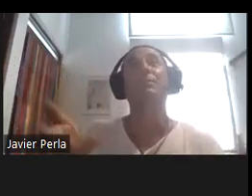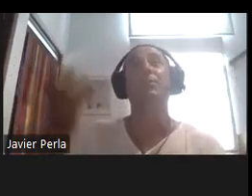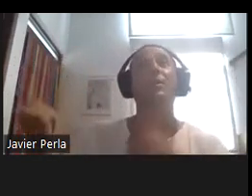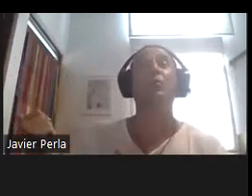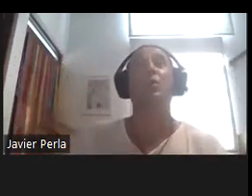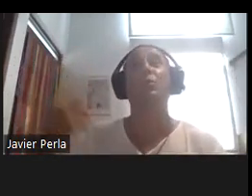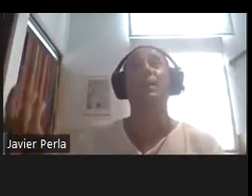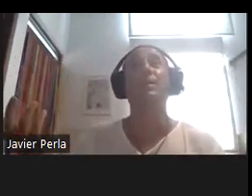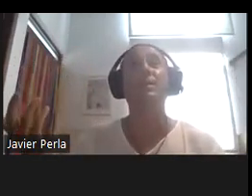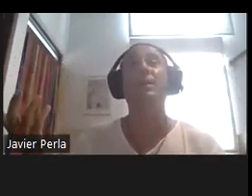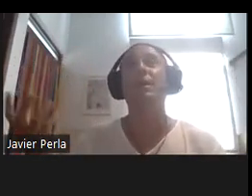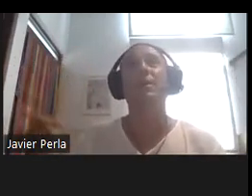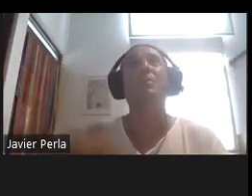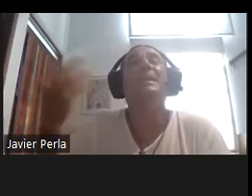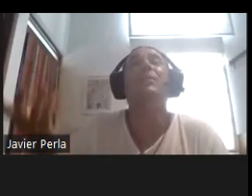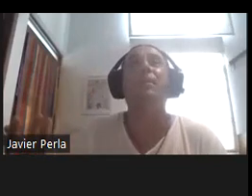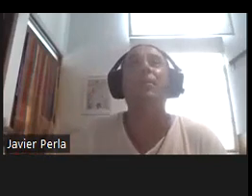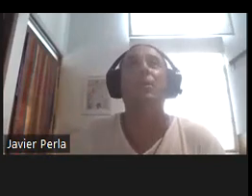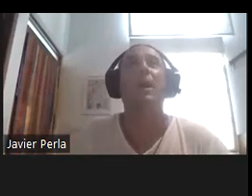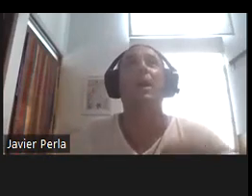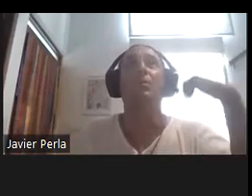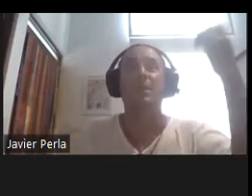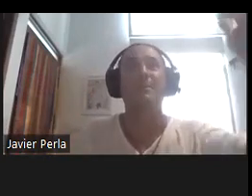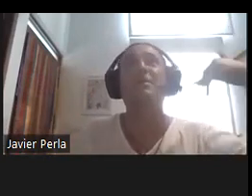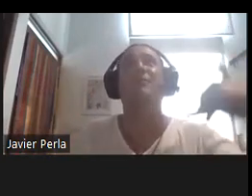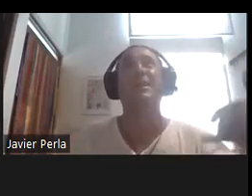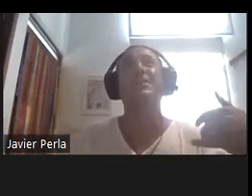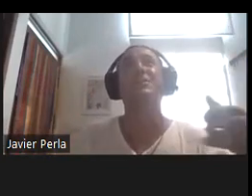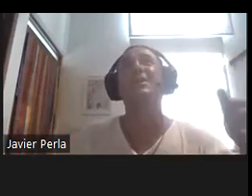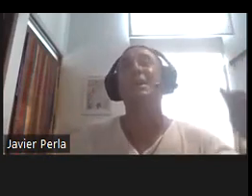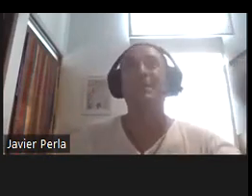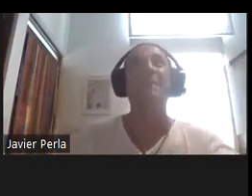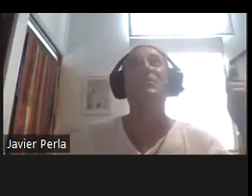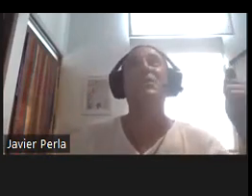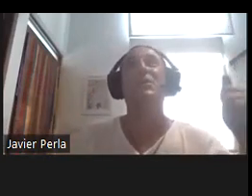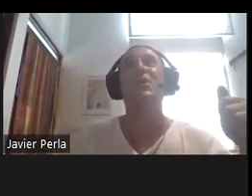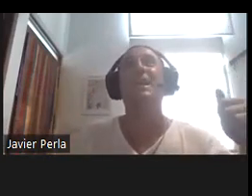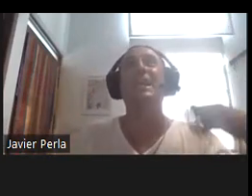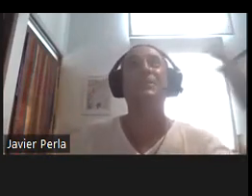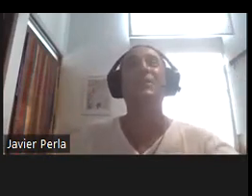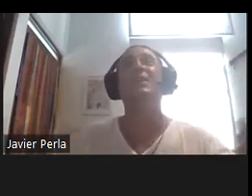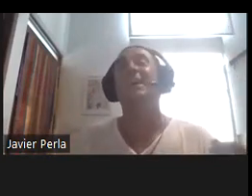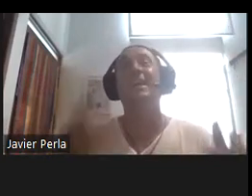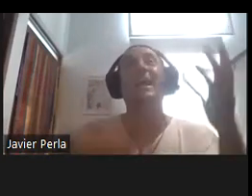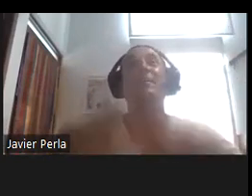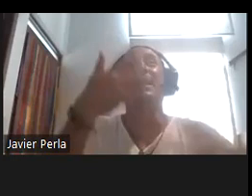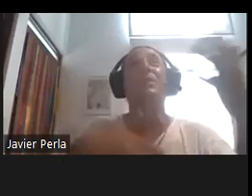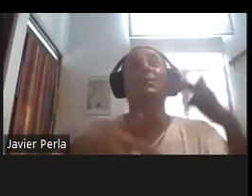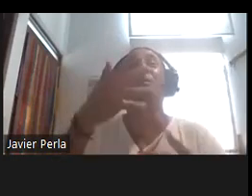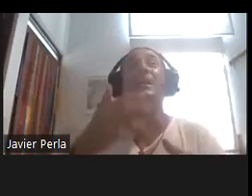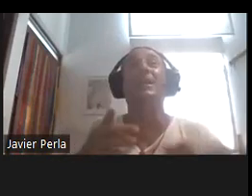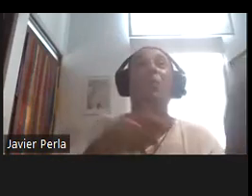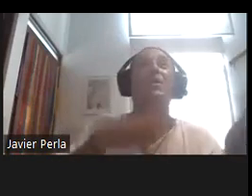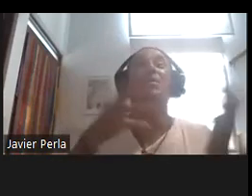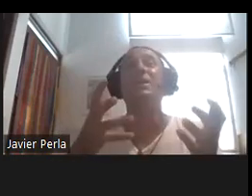Si queremos hacer un estudio en otro país, no inventemos la pólvora. Llamemos a Fernando, pidámosle una reunión al equipo y diga que